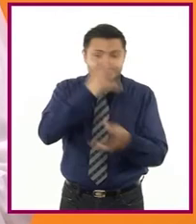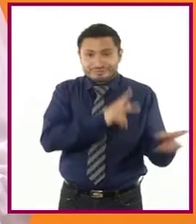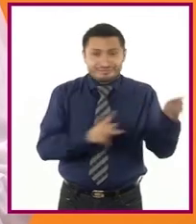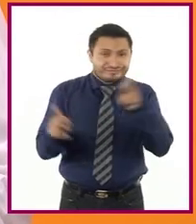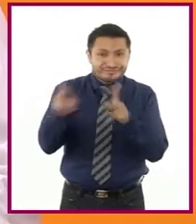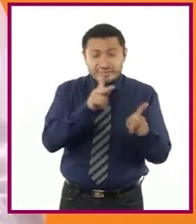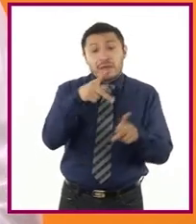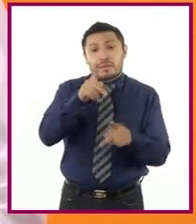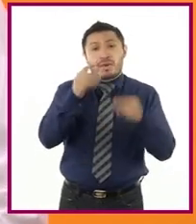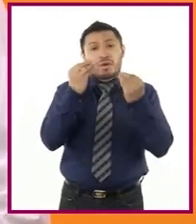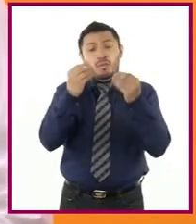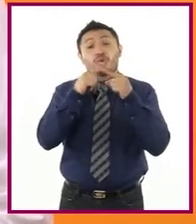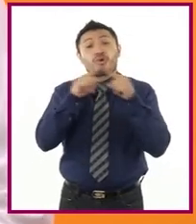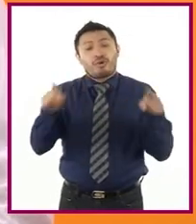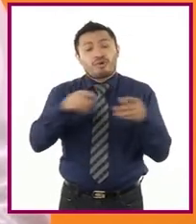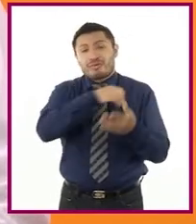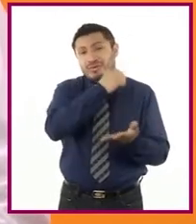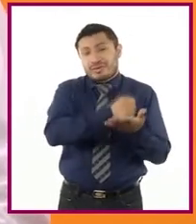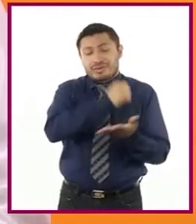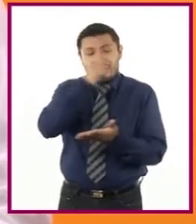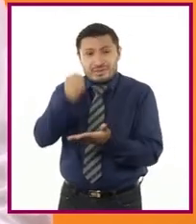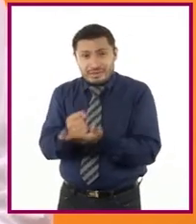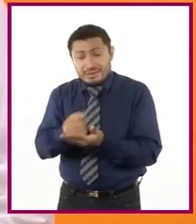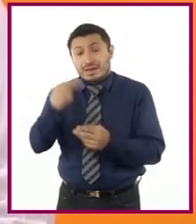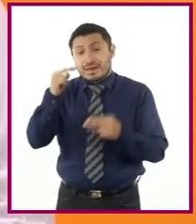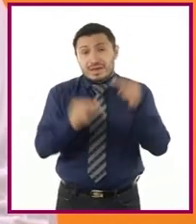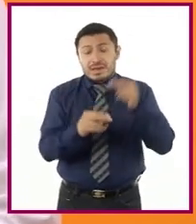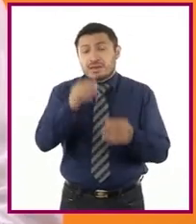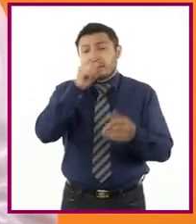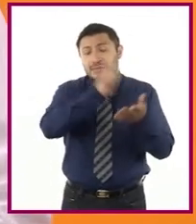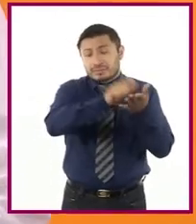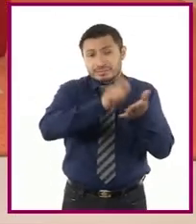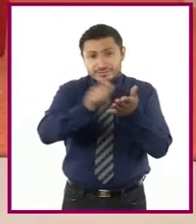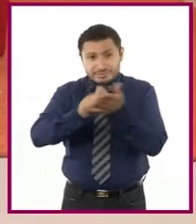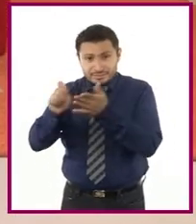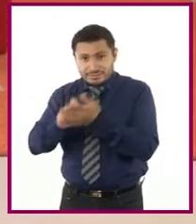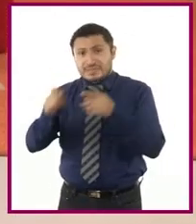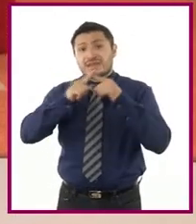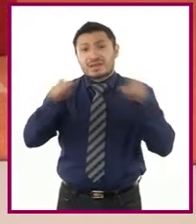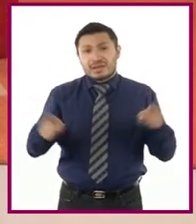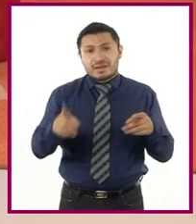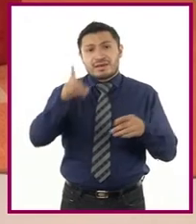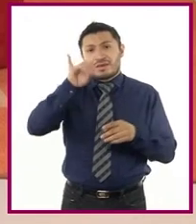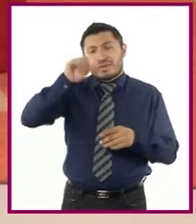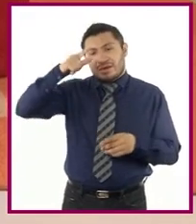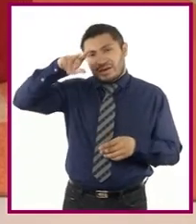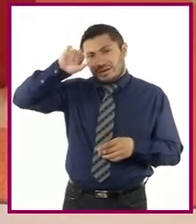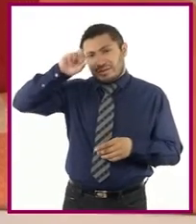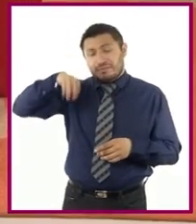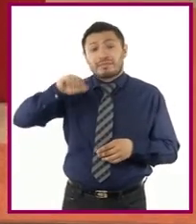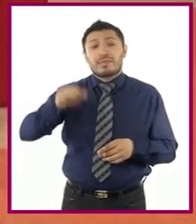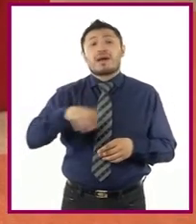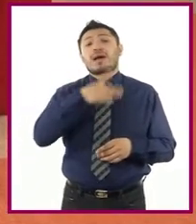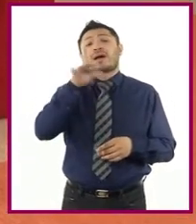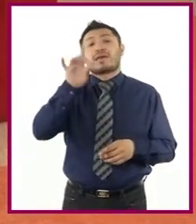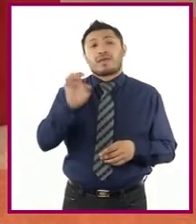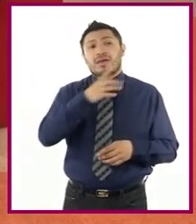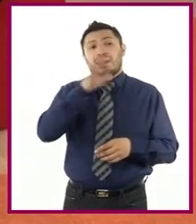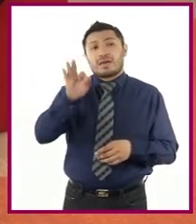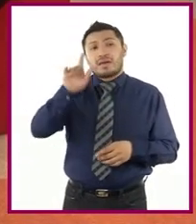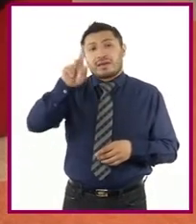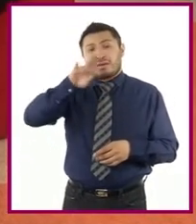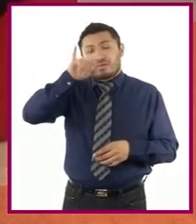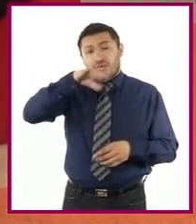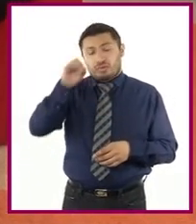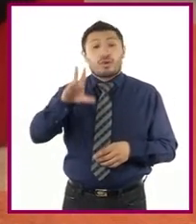en su simbología y en el nivel de detalle que tienen. El diagrama de flujo no incluye el tiempo